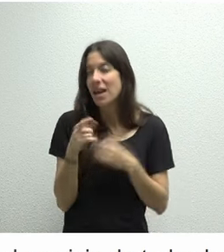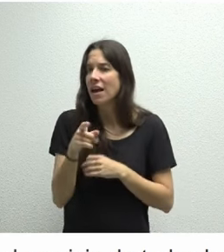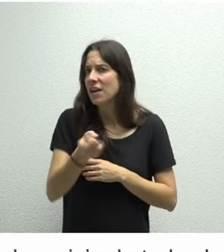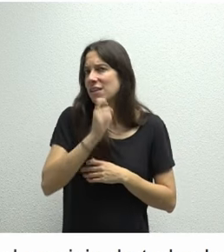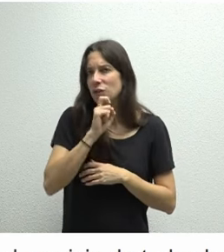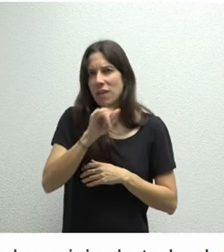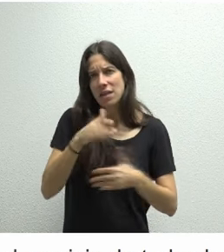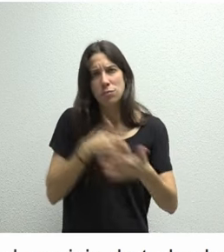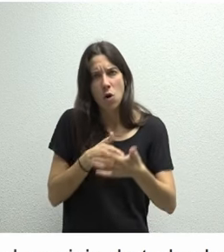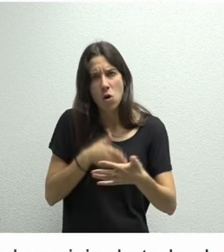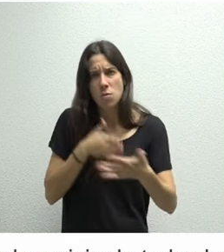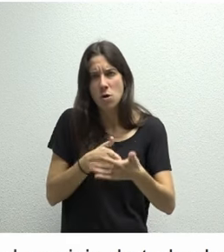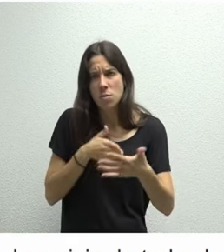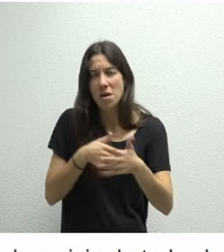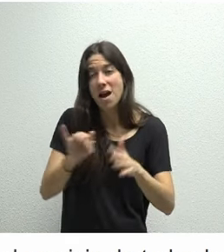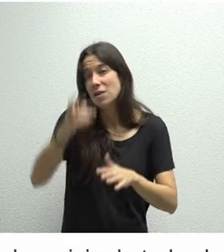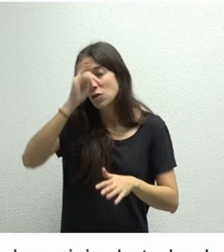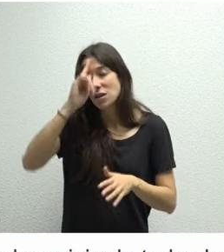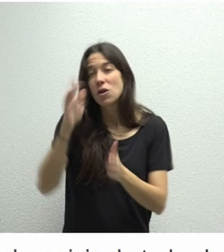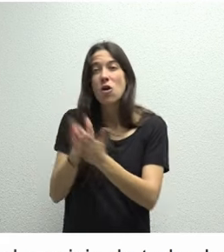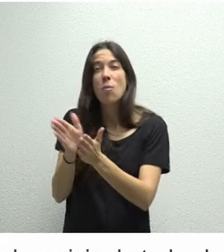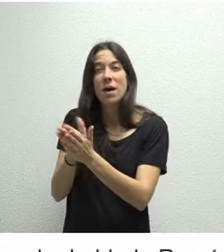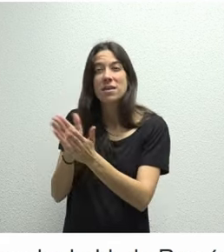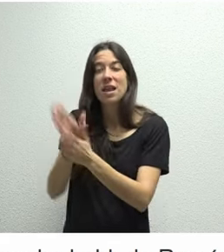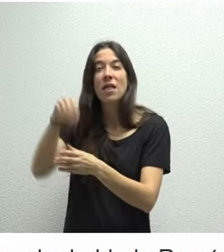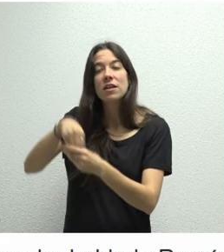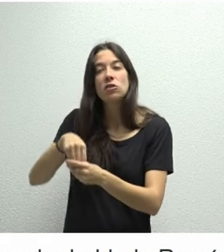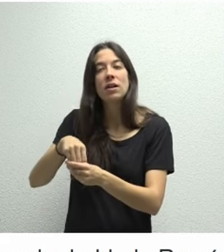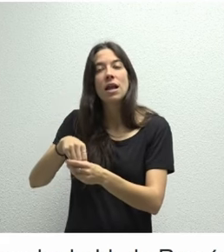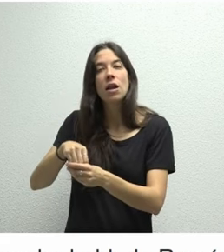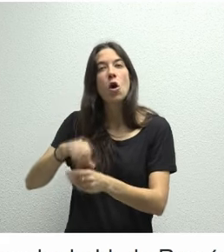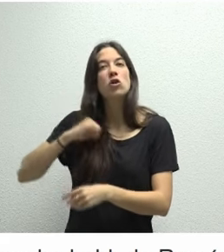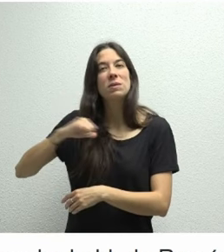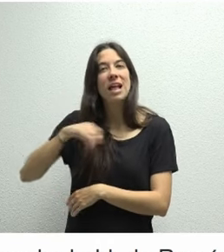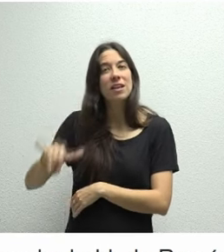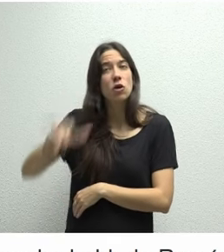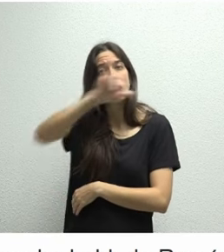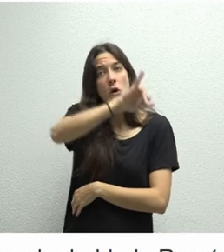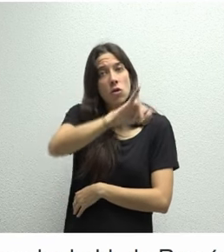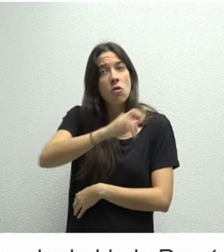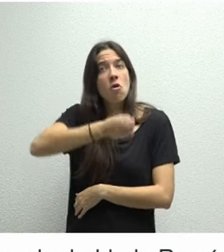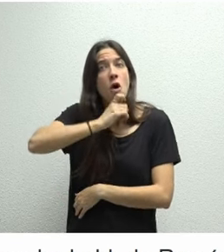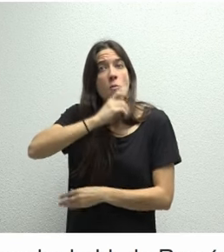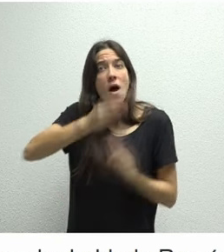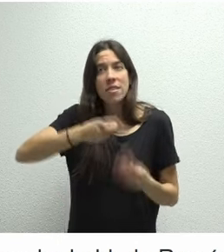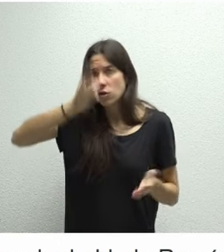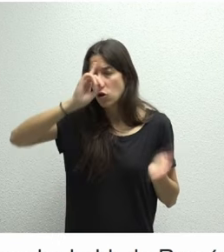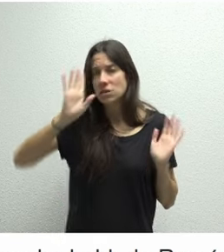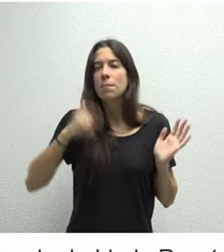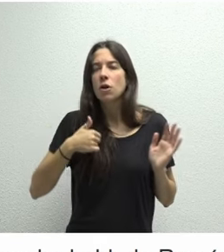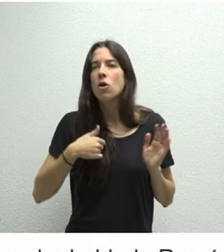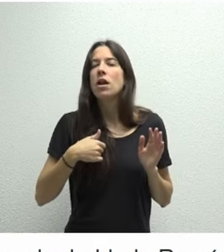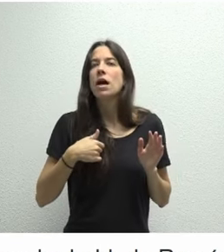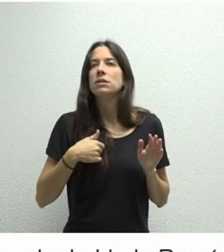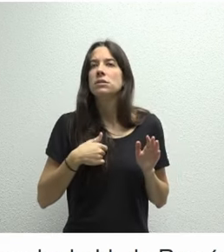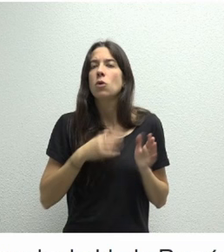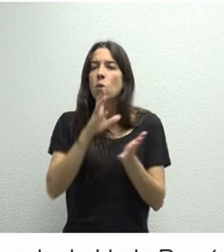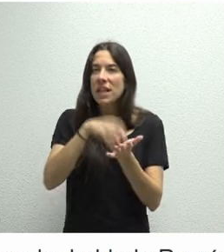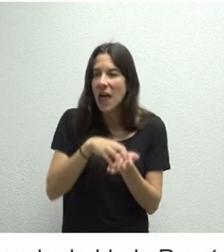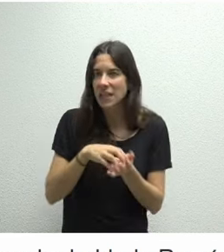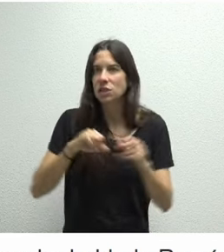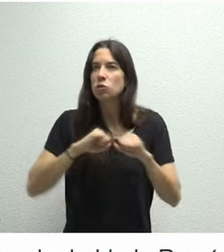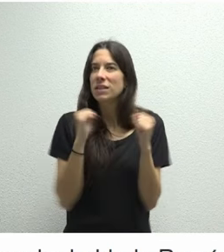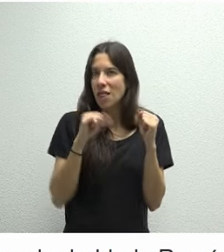tendrá mi compañera en el en el hospital de torrejón pero las unidades de hospitalización en los hospitales generales